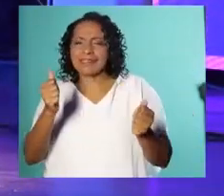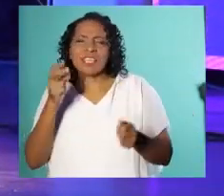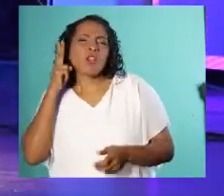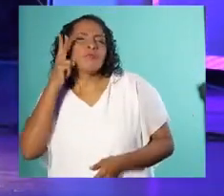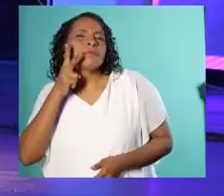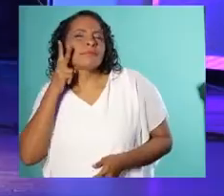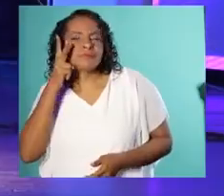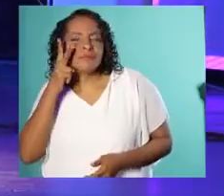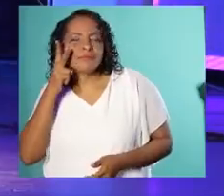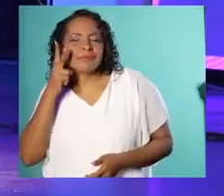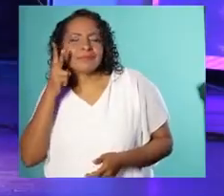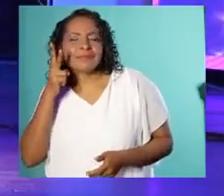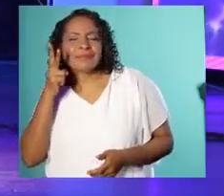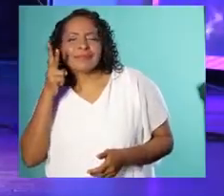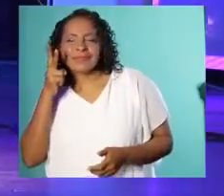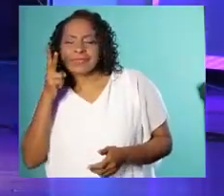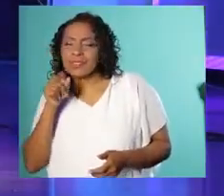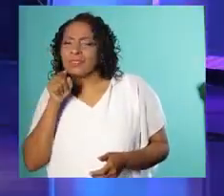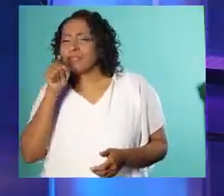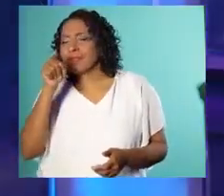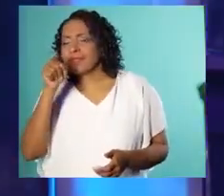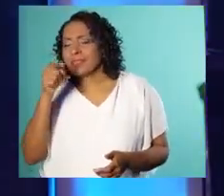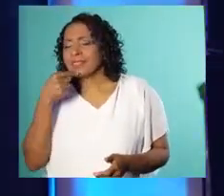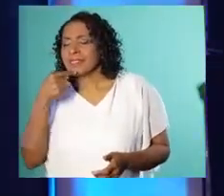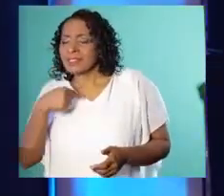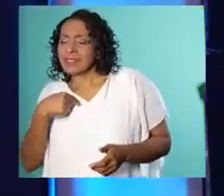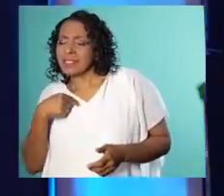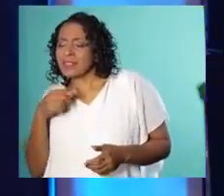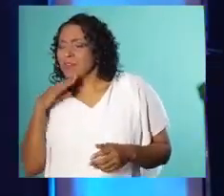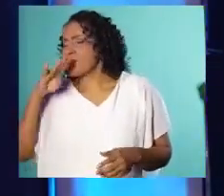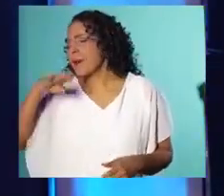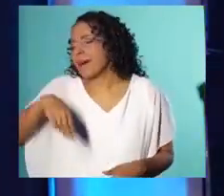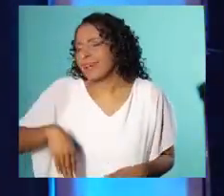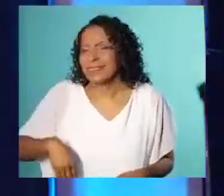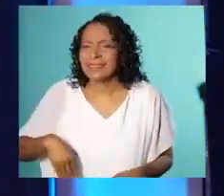Dices que no hay nada mal, que ya no te duele.